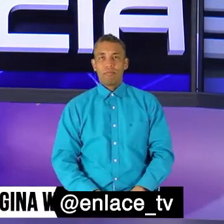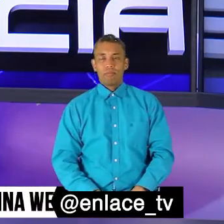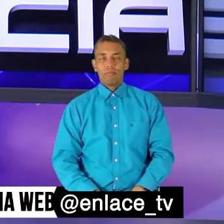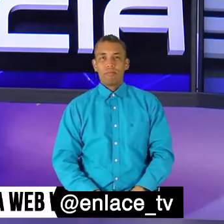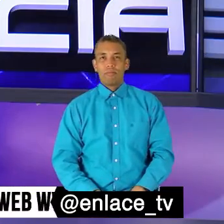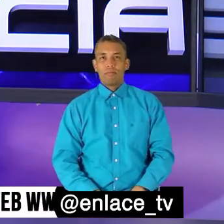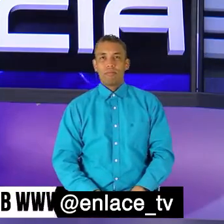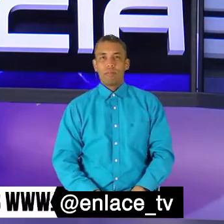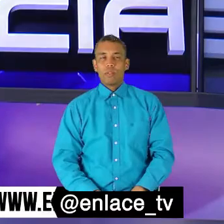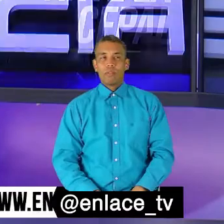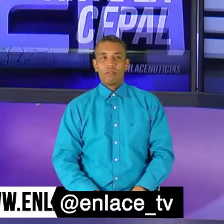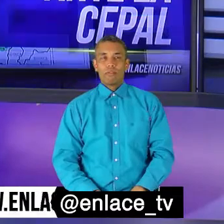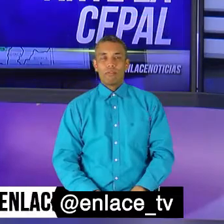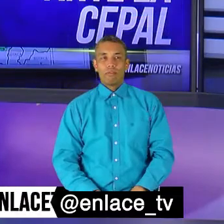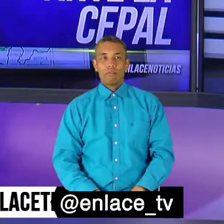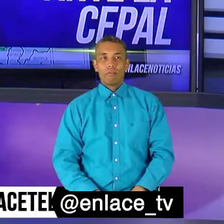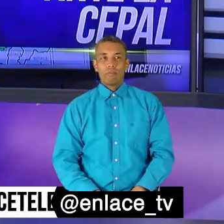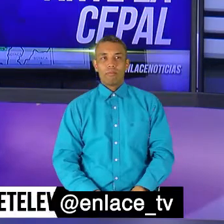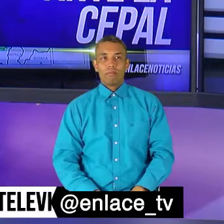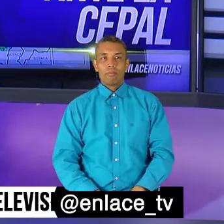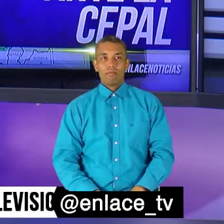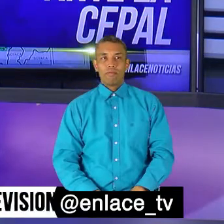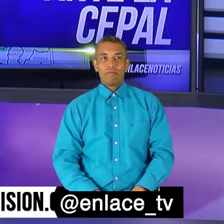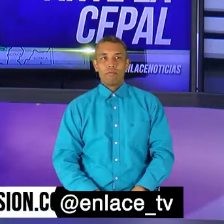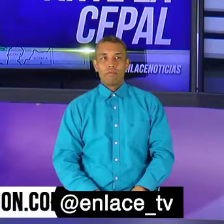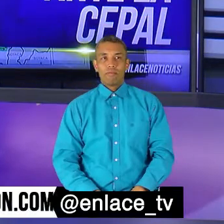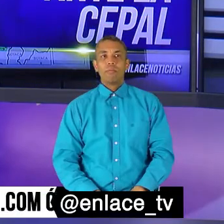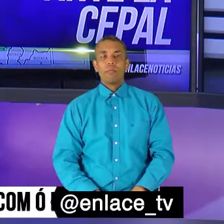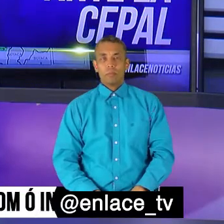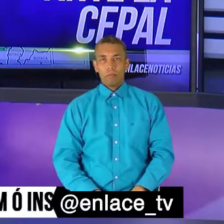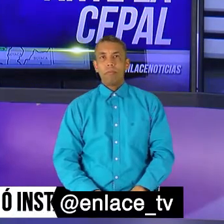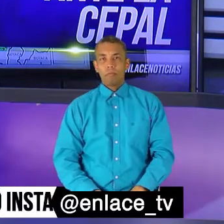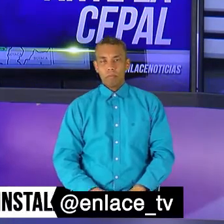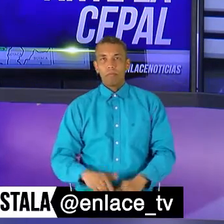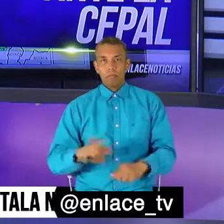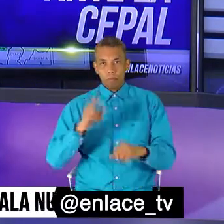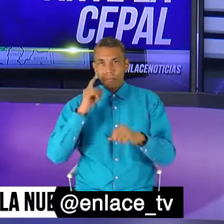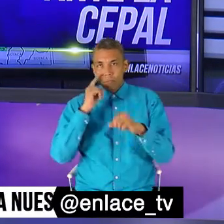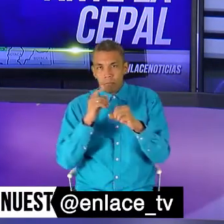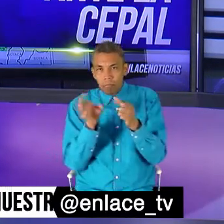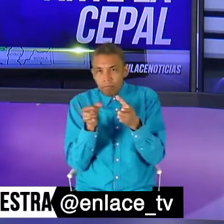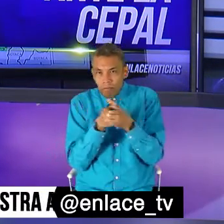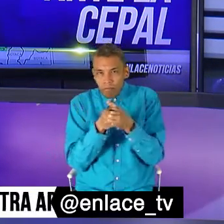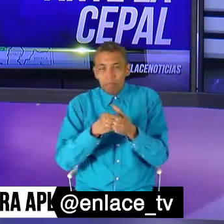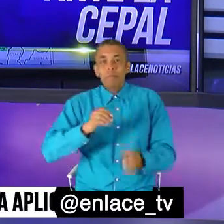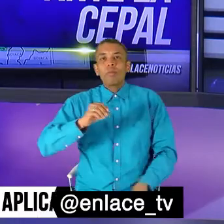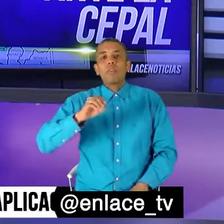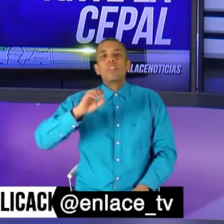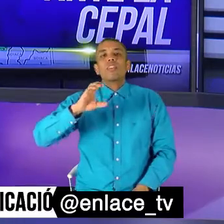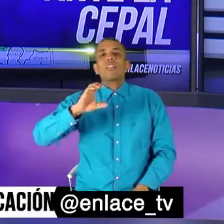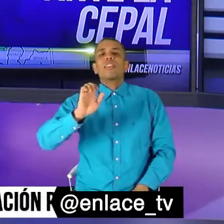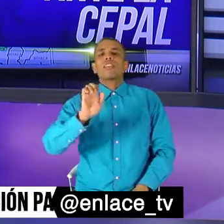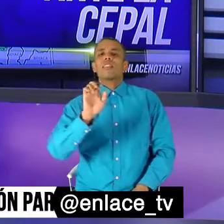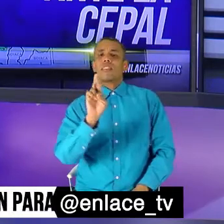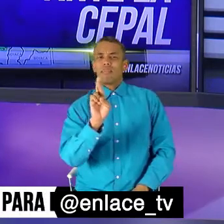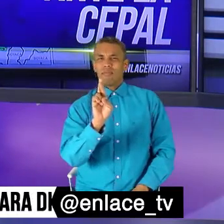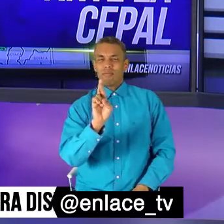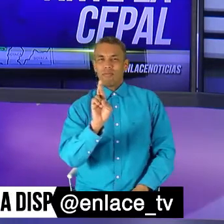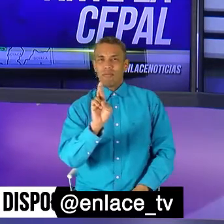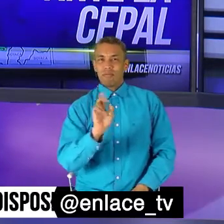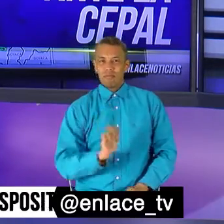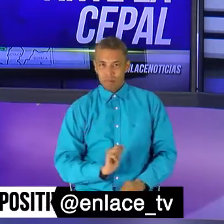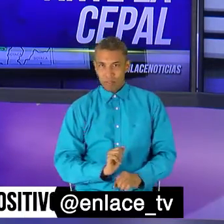Y Centro de Estudios Regionales SER entregó este miércoles informe de su participación en el encuentro sobre prospectiva convocada por la CEPAL